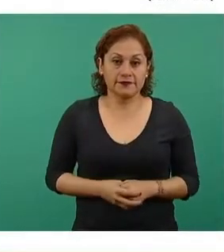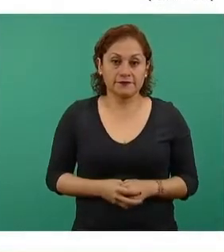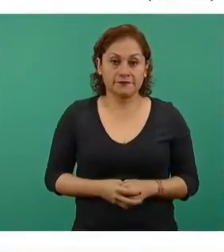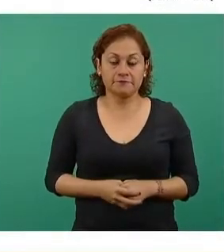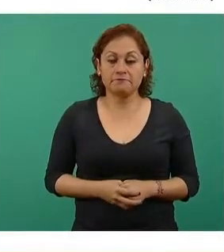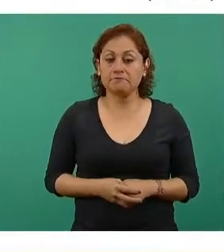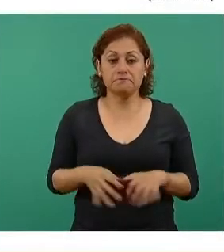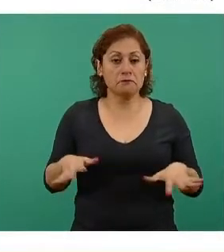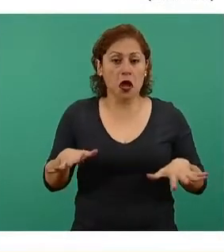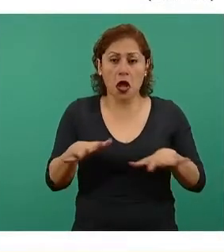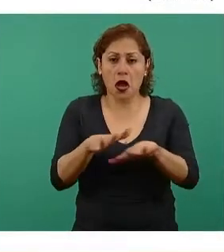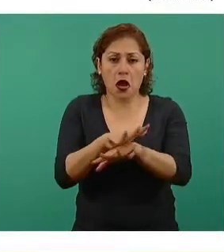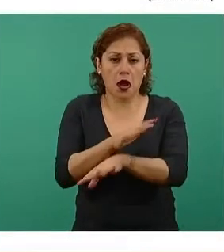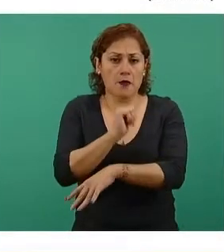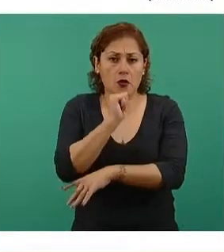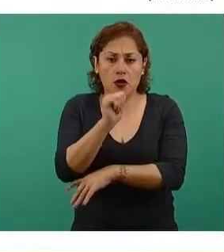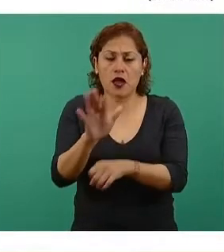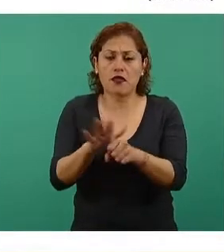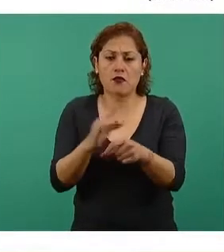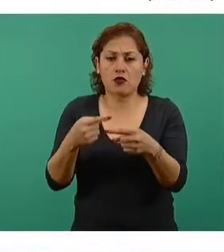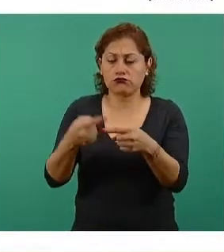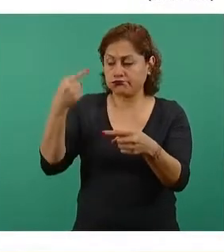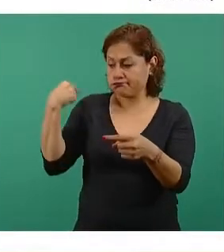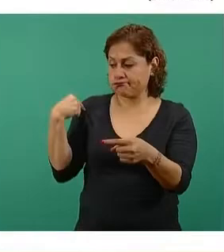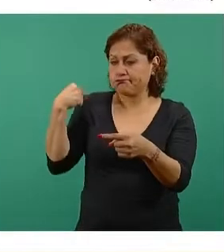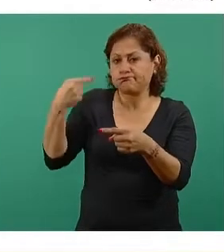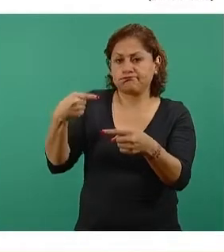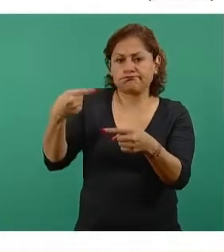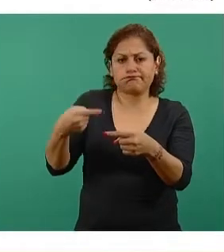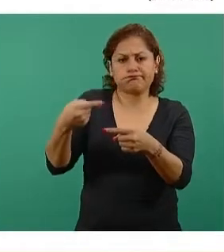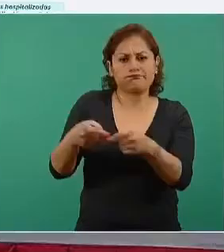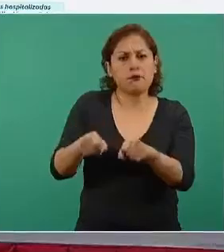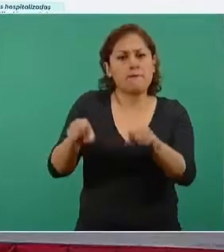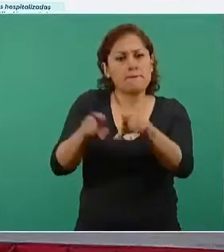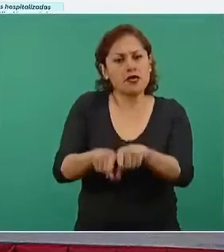se ha mantenido esta proporción constante.